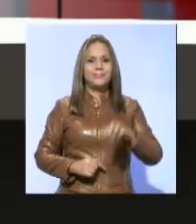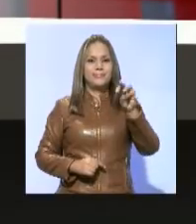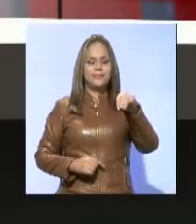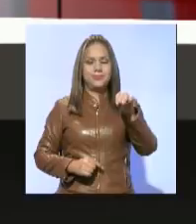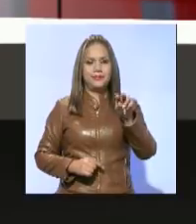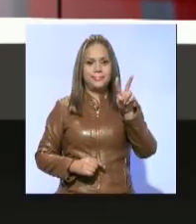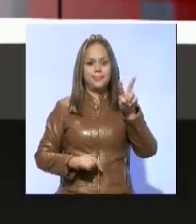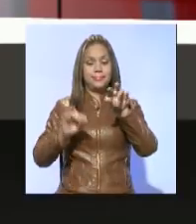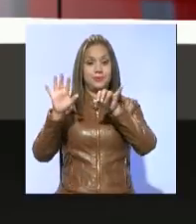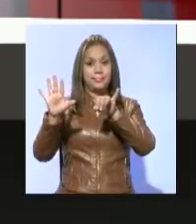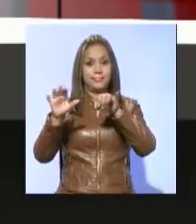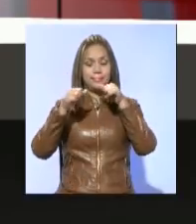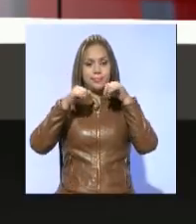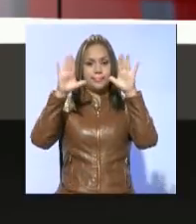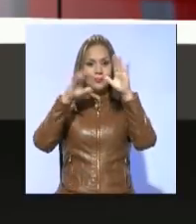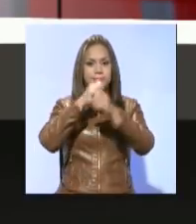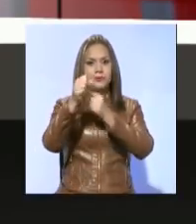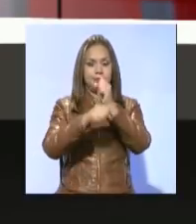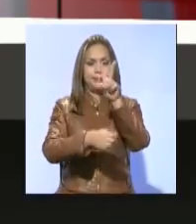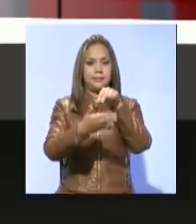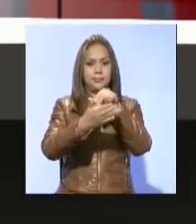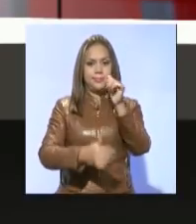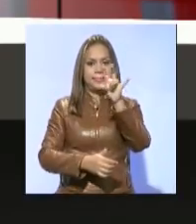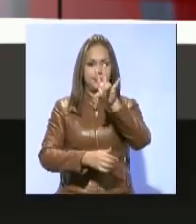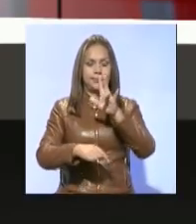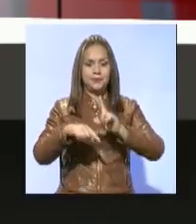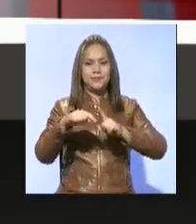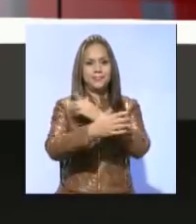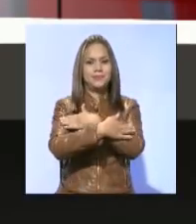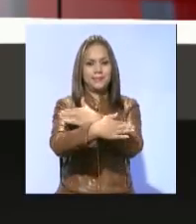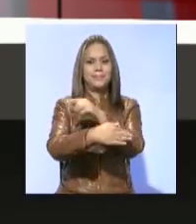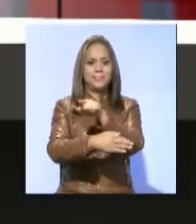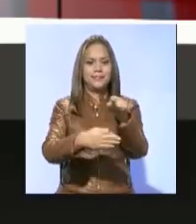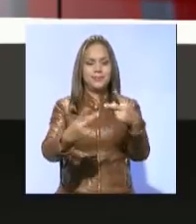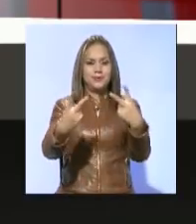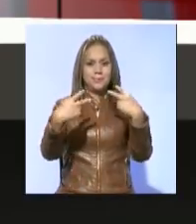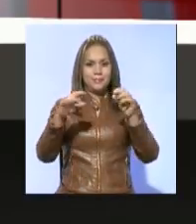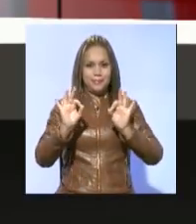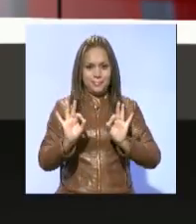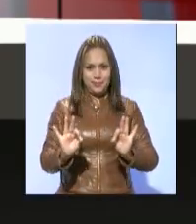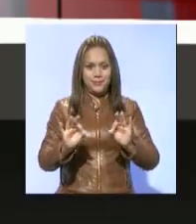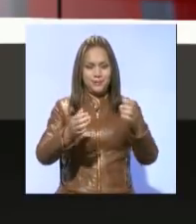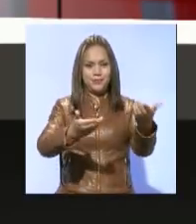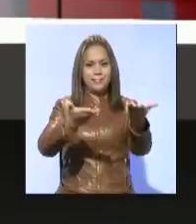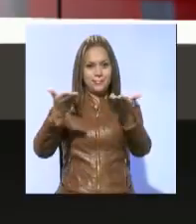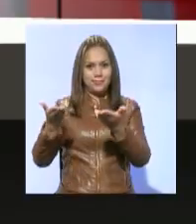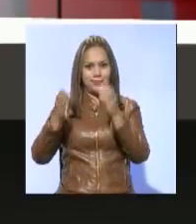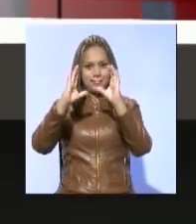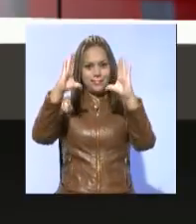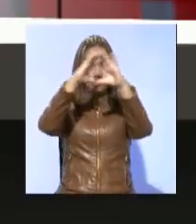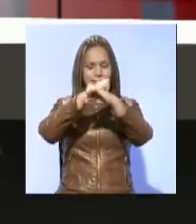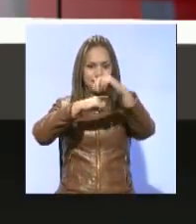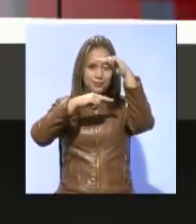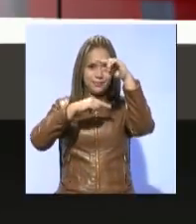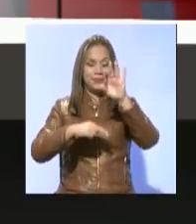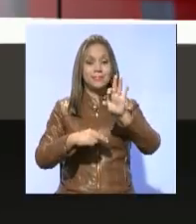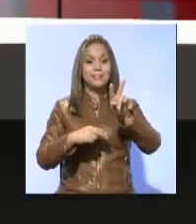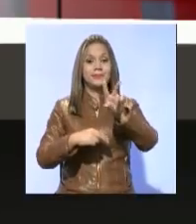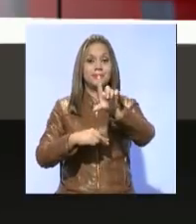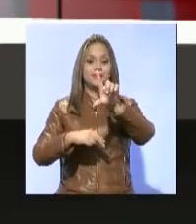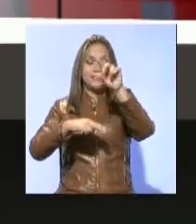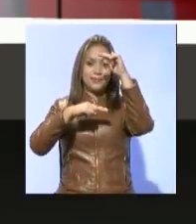Martes 26 de diciembre de 2017, saludos cordiales amigas y amigos, bienvenidos todos a la emisión estelar de TVL